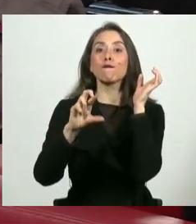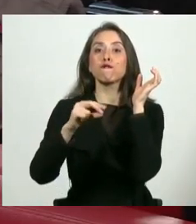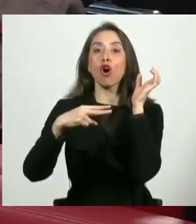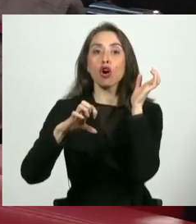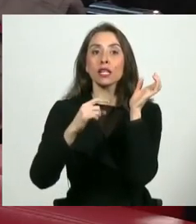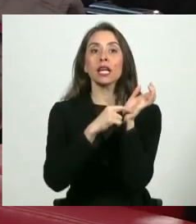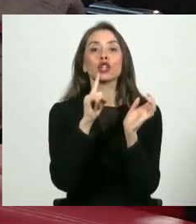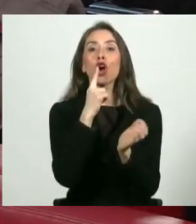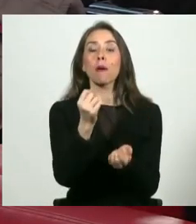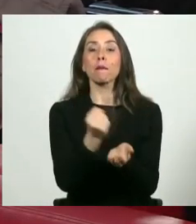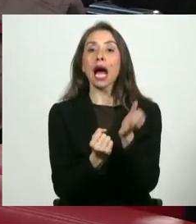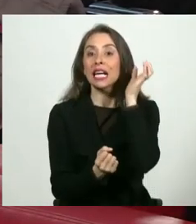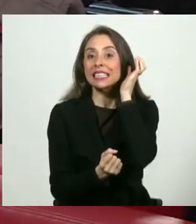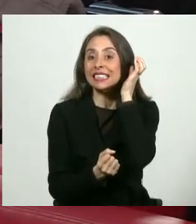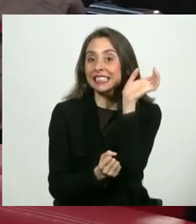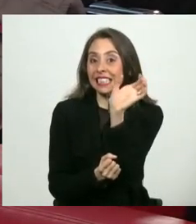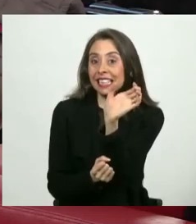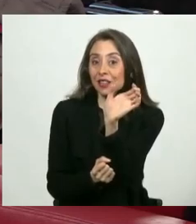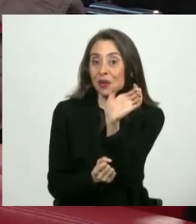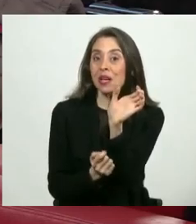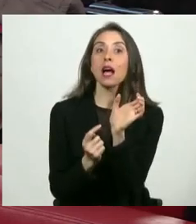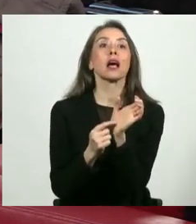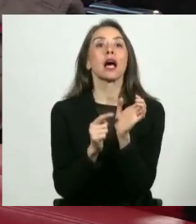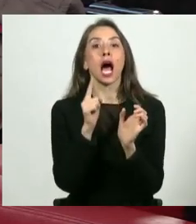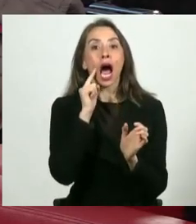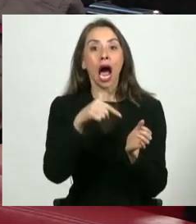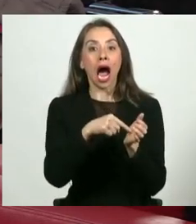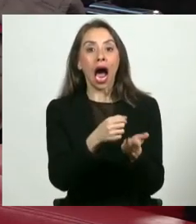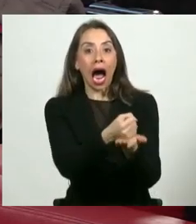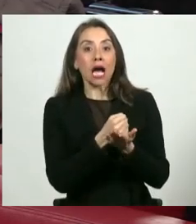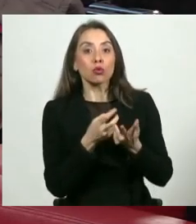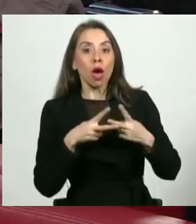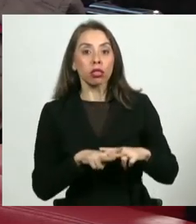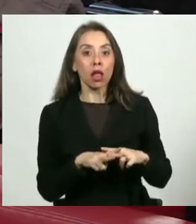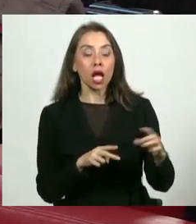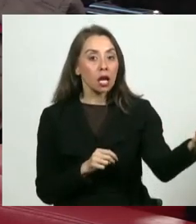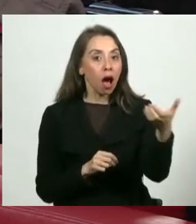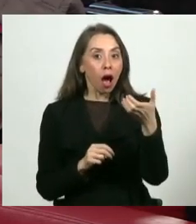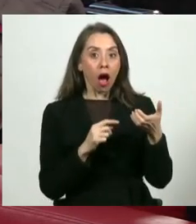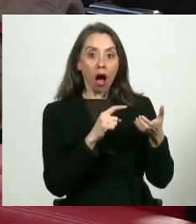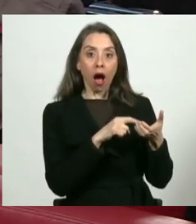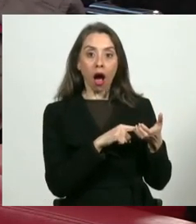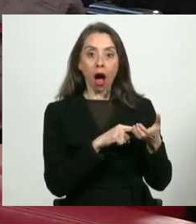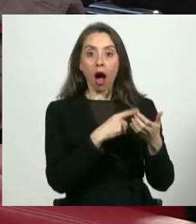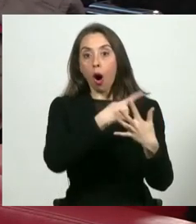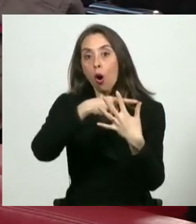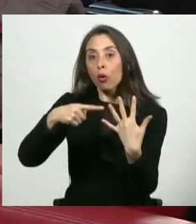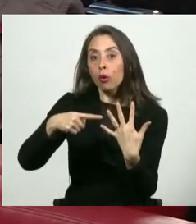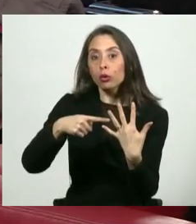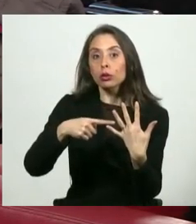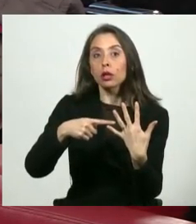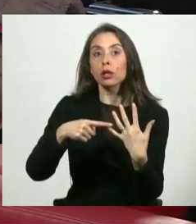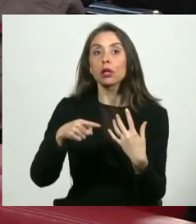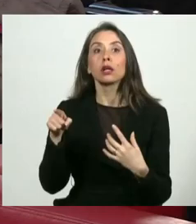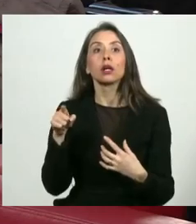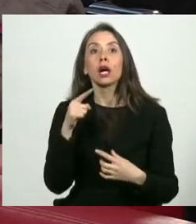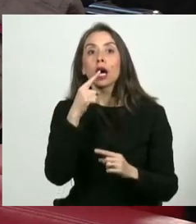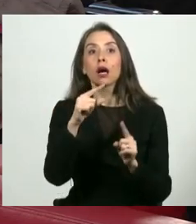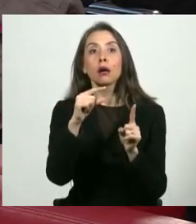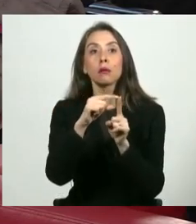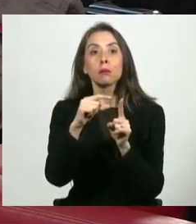por dar marcas ni nada, pero cuando alguna ayuda técnica nos lleva... me gustaría que escucharan bien esta